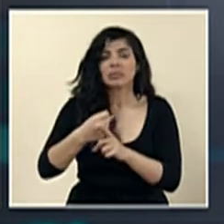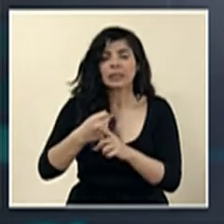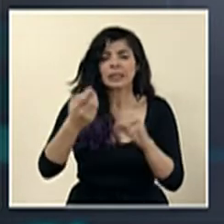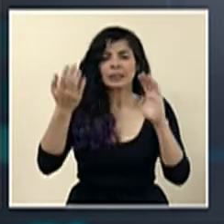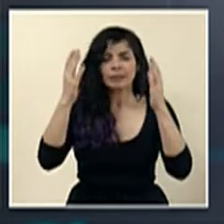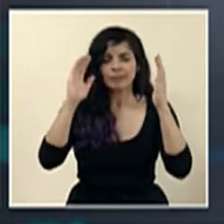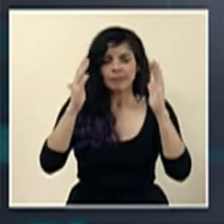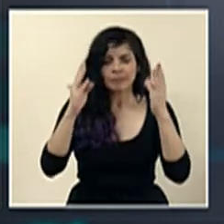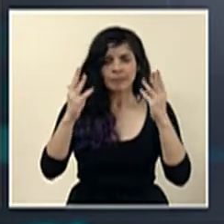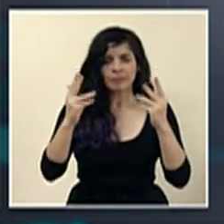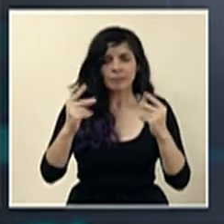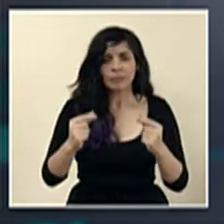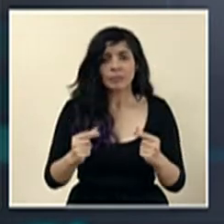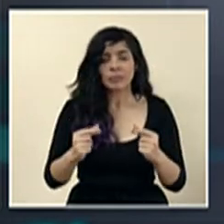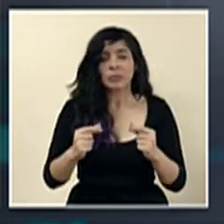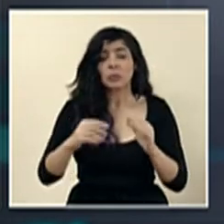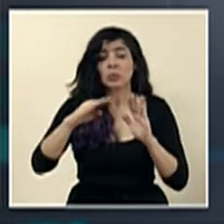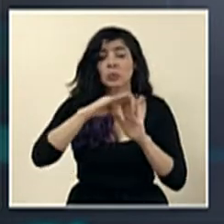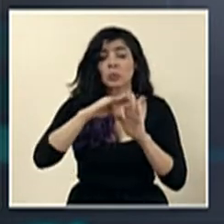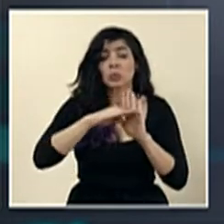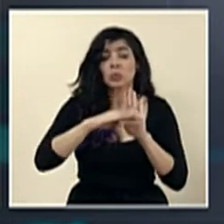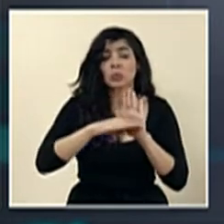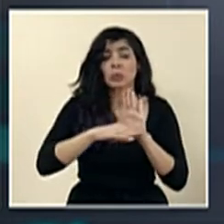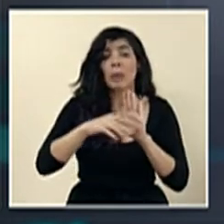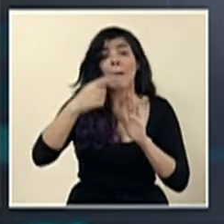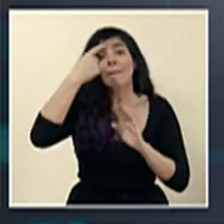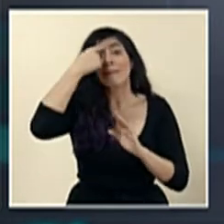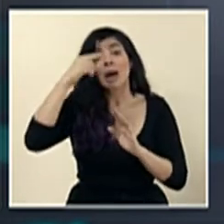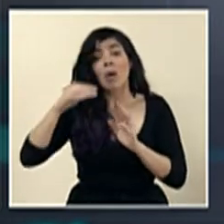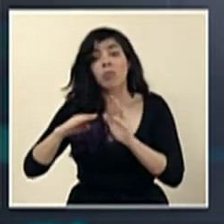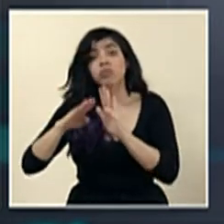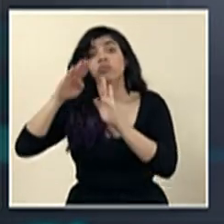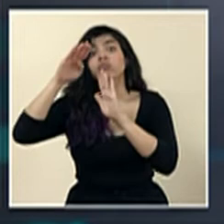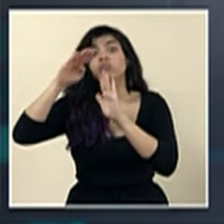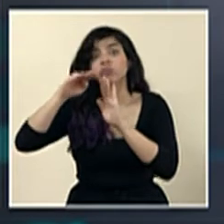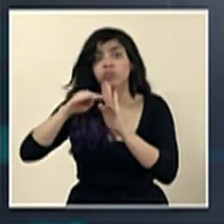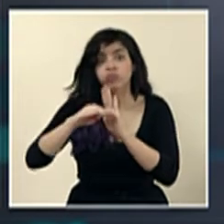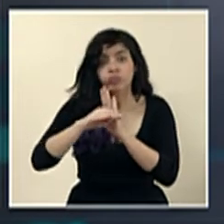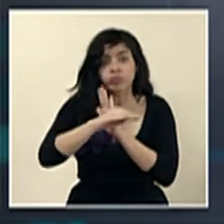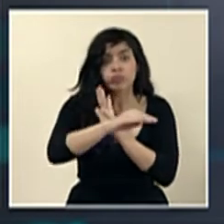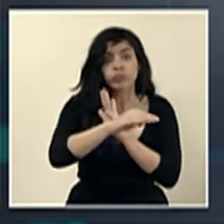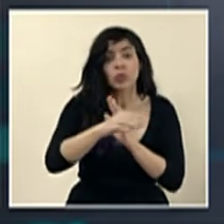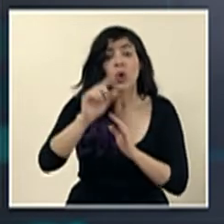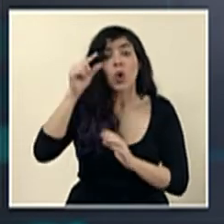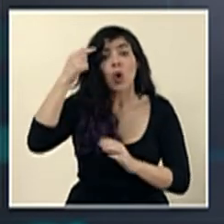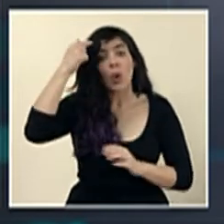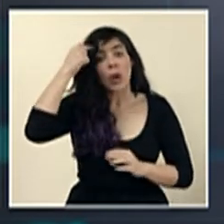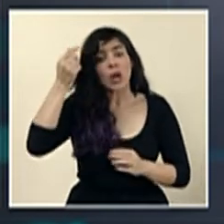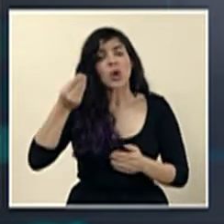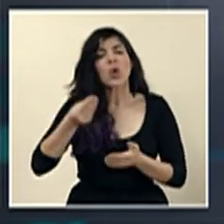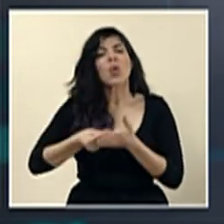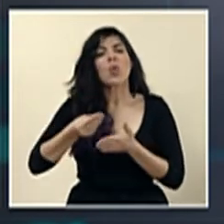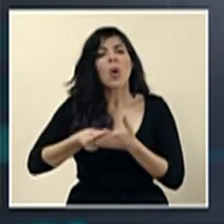Estimamos que las medidas para aplanar la curva le van a costar al gobierno